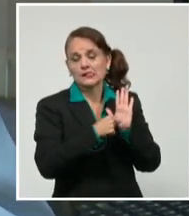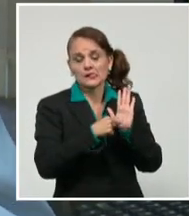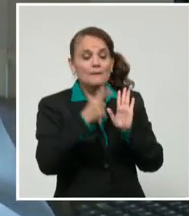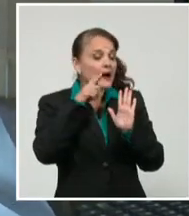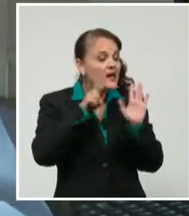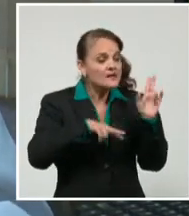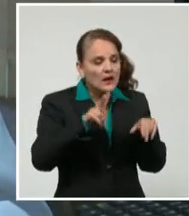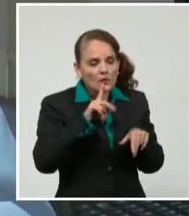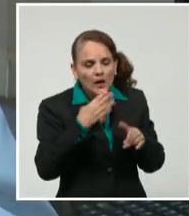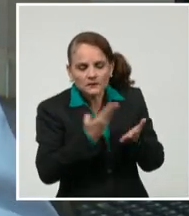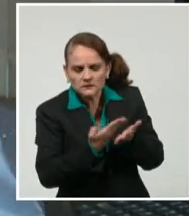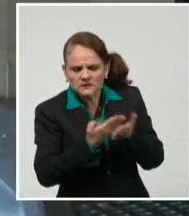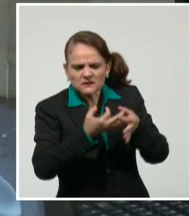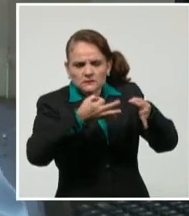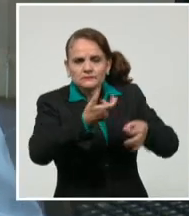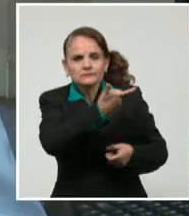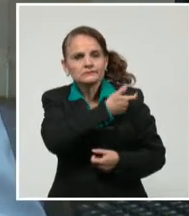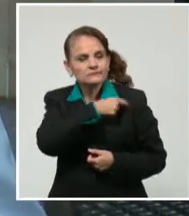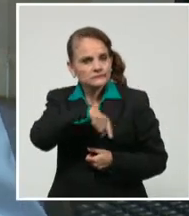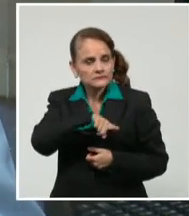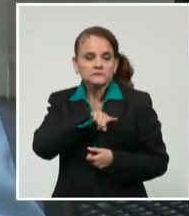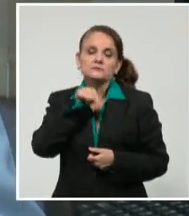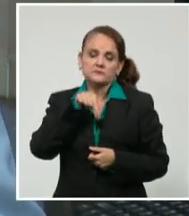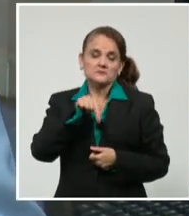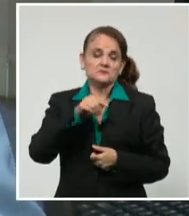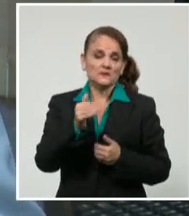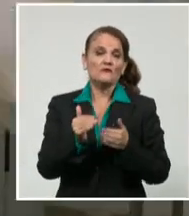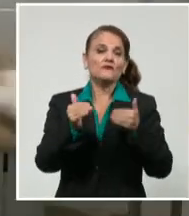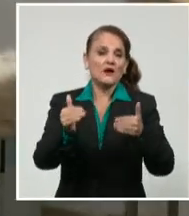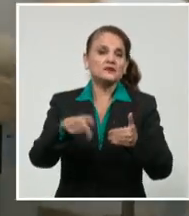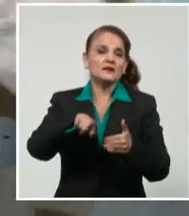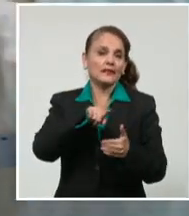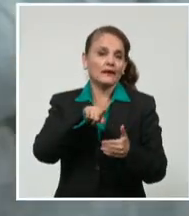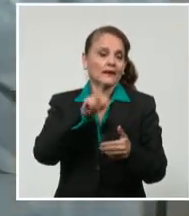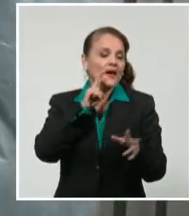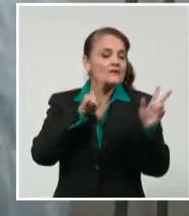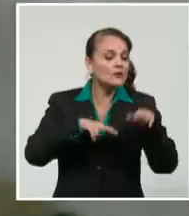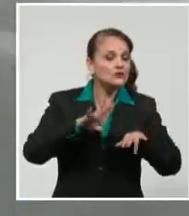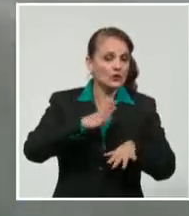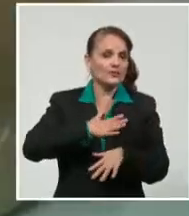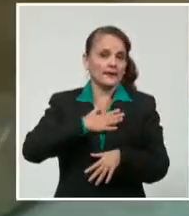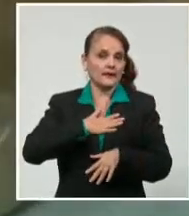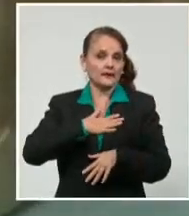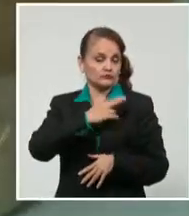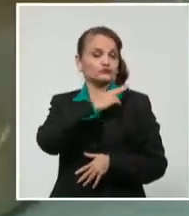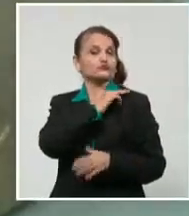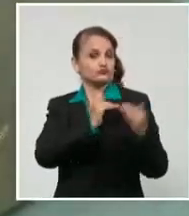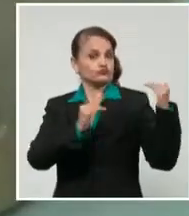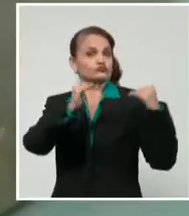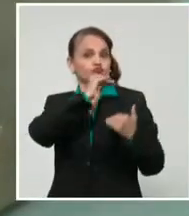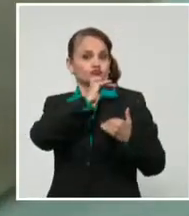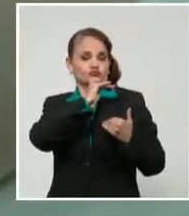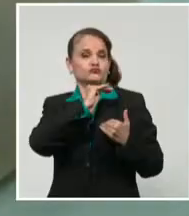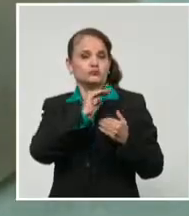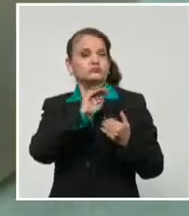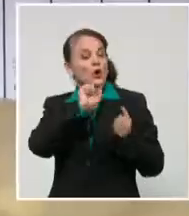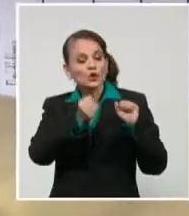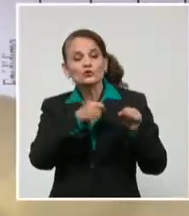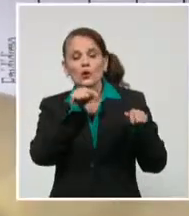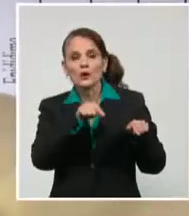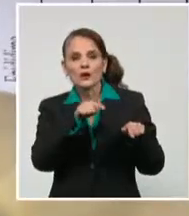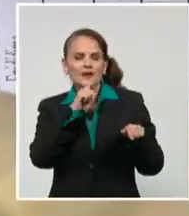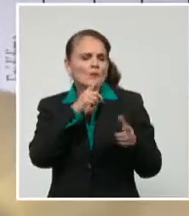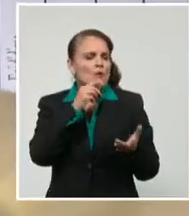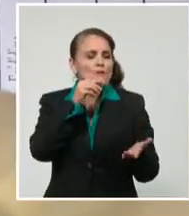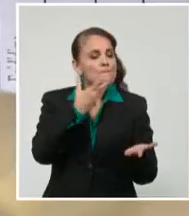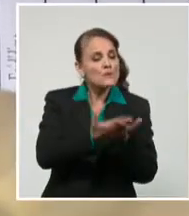cualquier propuesta, y bueno, estamos en esa fase ahora de evaluación de la autoridad regulatoria. Los ensayos en animales, tanto